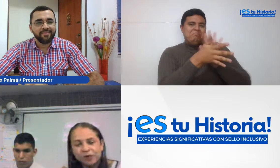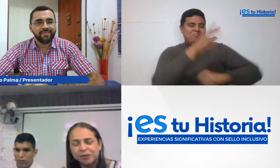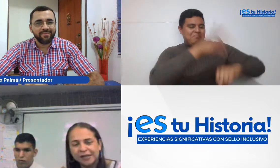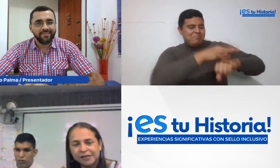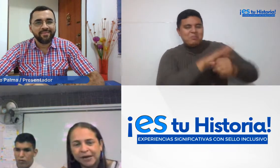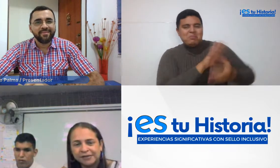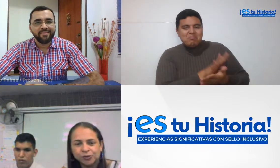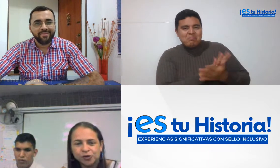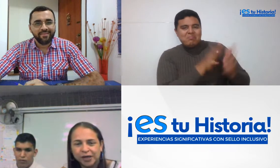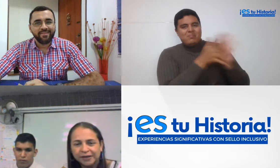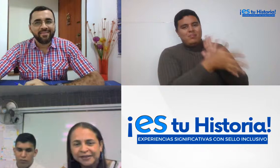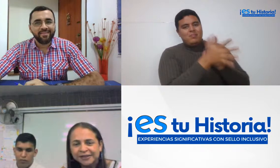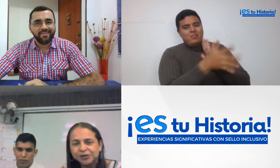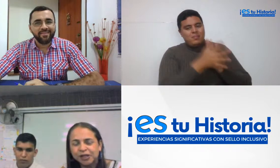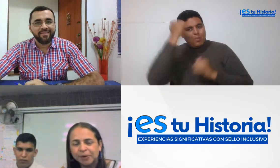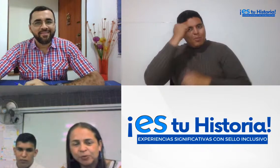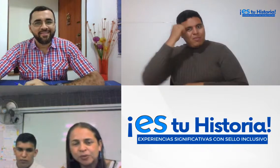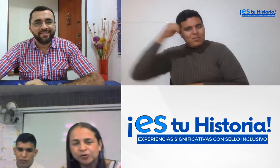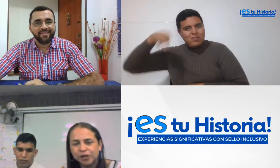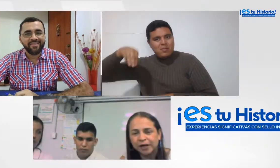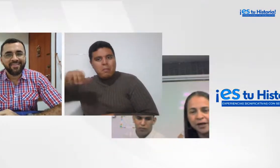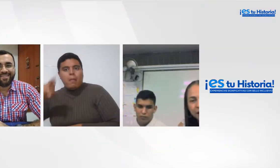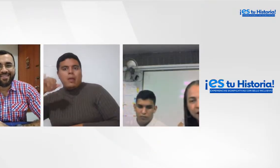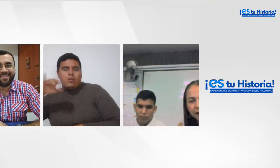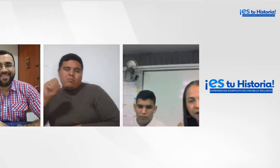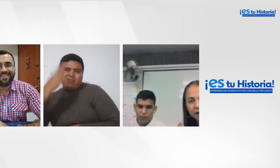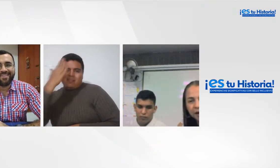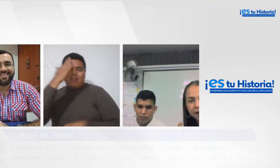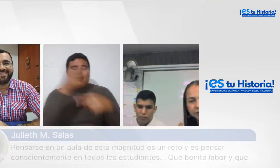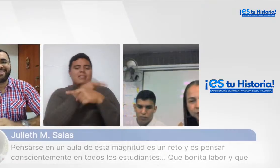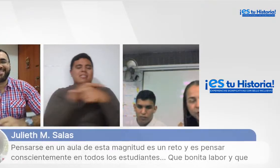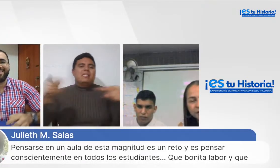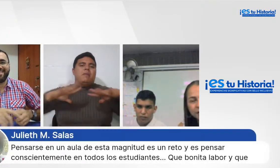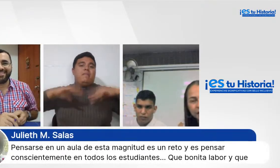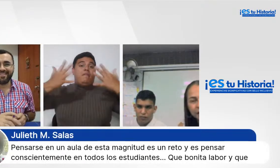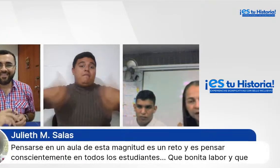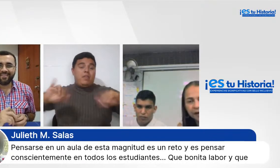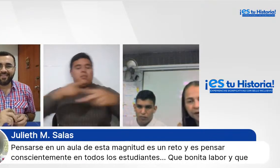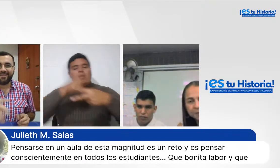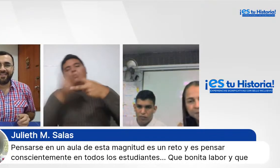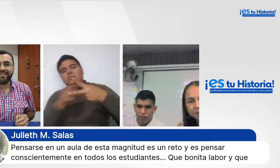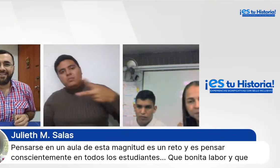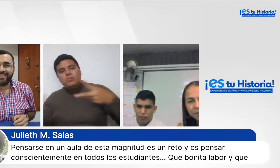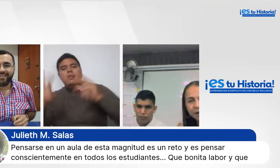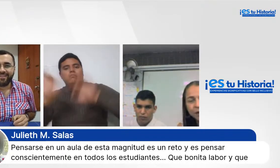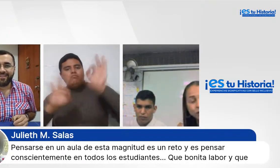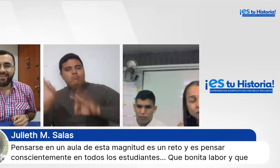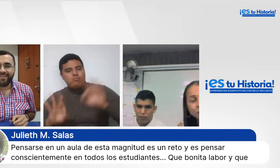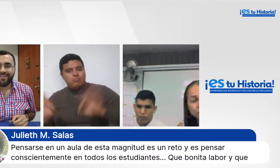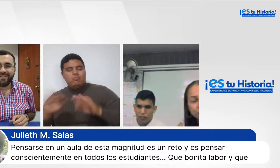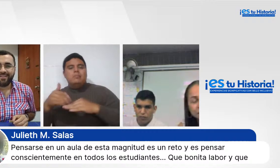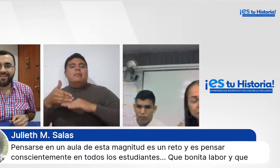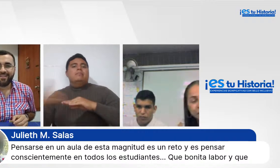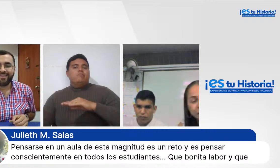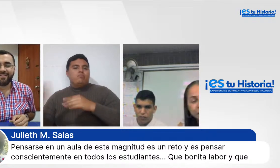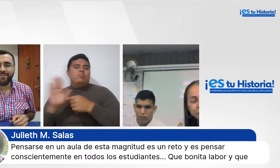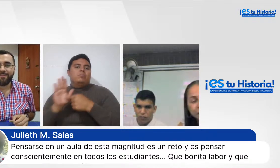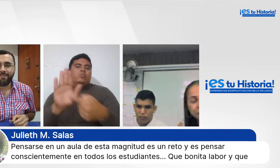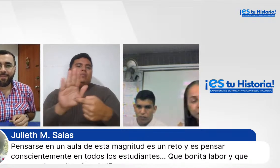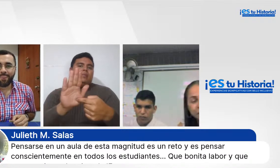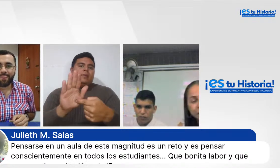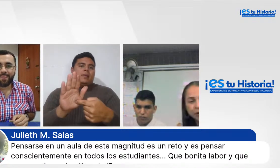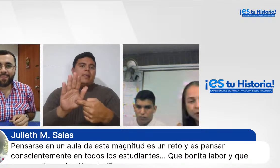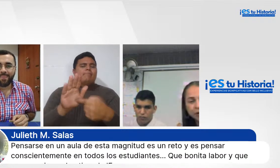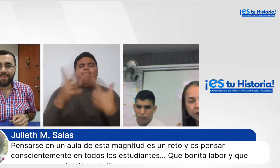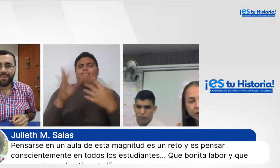Profesor Mario, a partir de la, después de la semana institucional, entonces les vamos a mostrar todas estas cosas importantes que